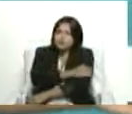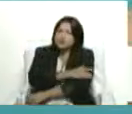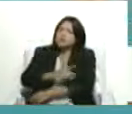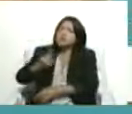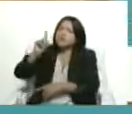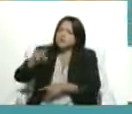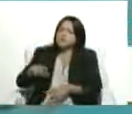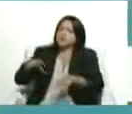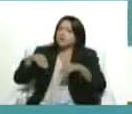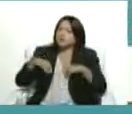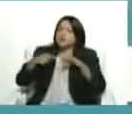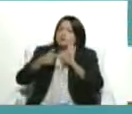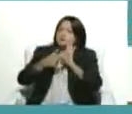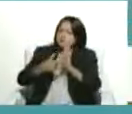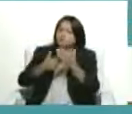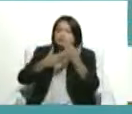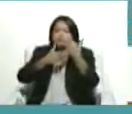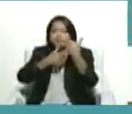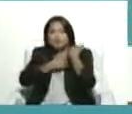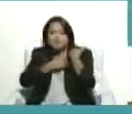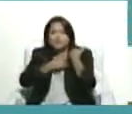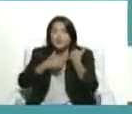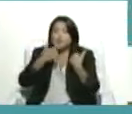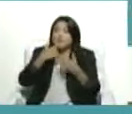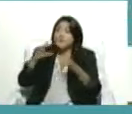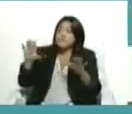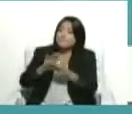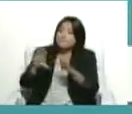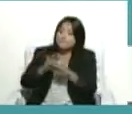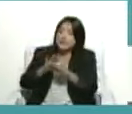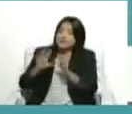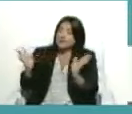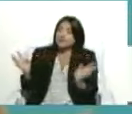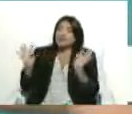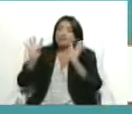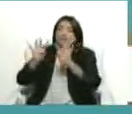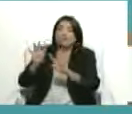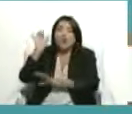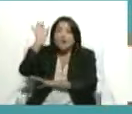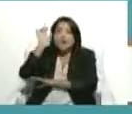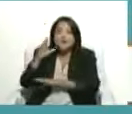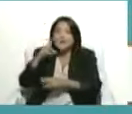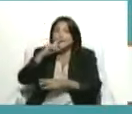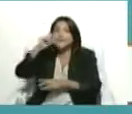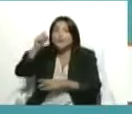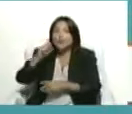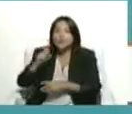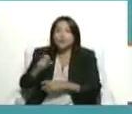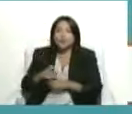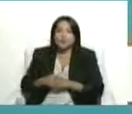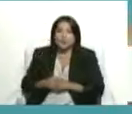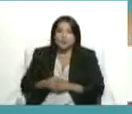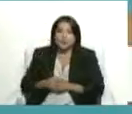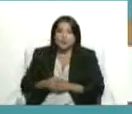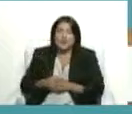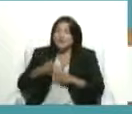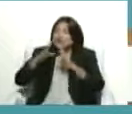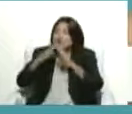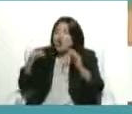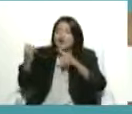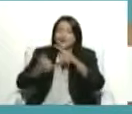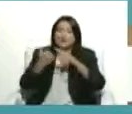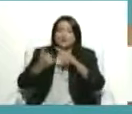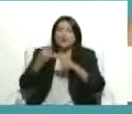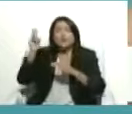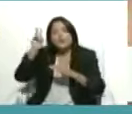están asumiendo. Ver es el martes en esa conferencia del presidente Nicolás Maduro la totalidad de la institucionalidad venezolana, la totalidad